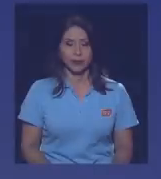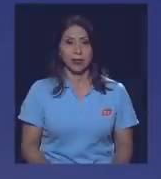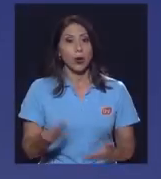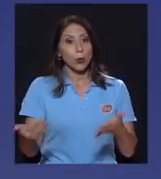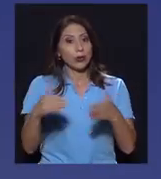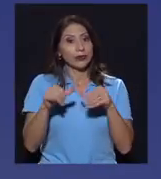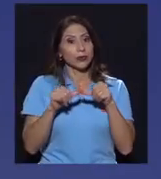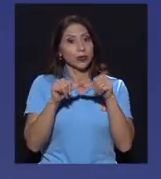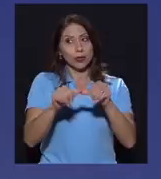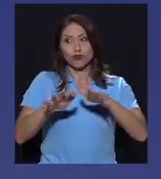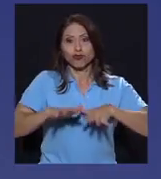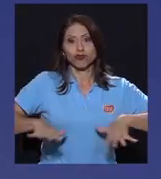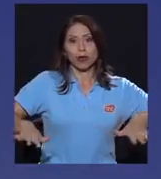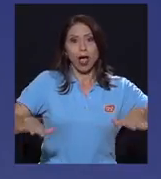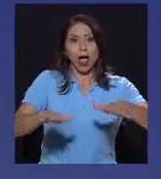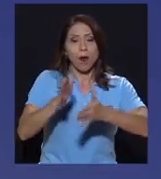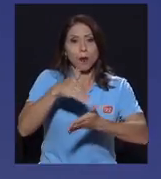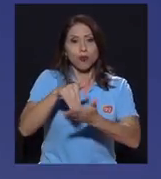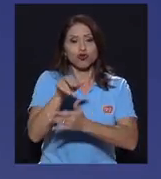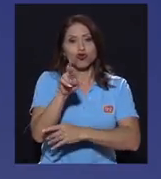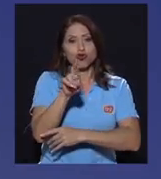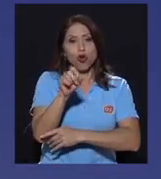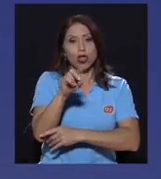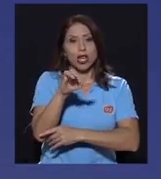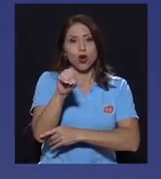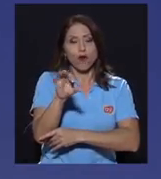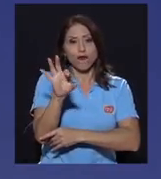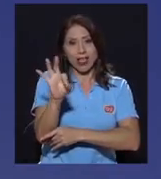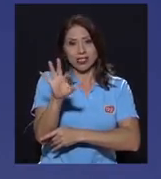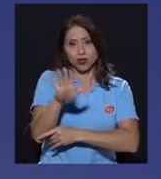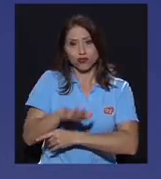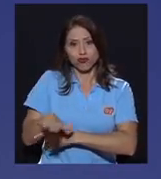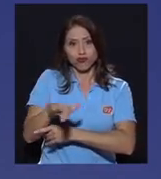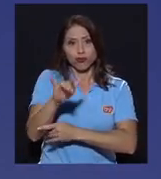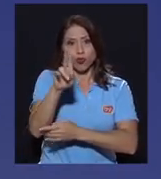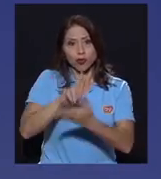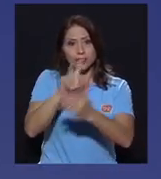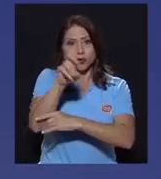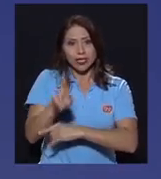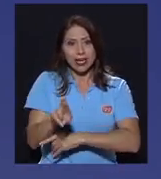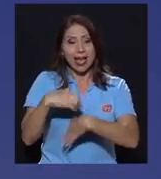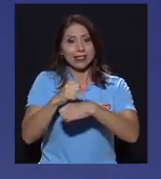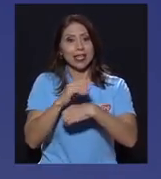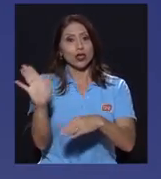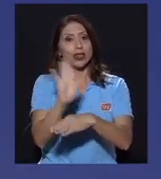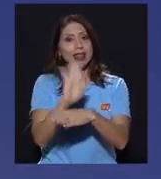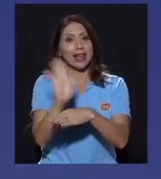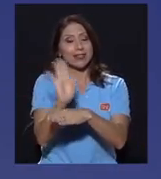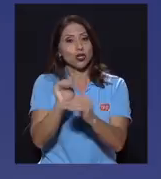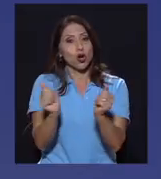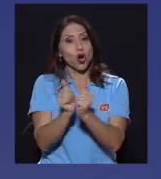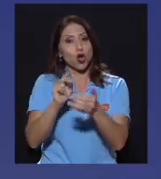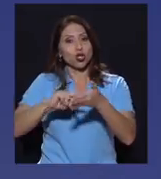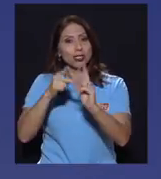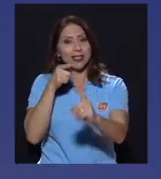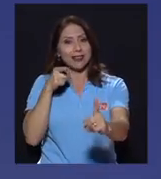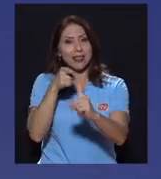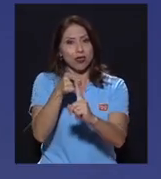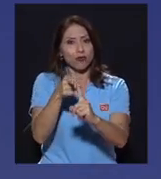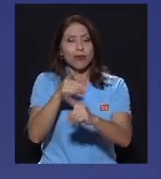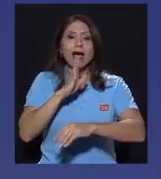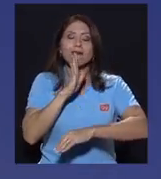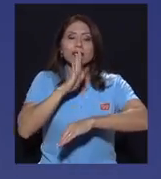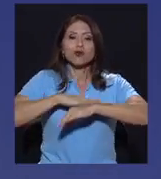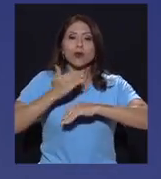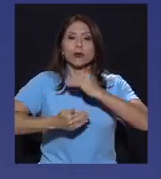regresamos desde el campus rodrigo facio en la universidad de costa rica estamos haciendo televisión con sentido a propósito de los procesos